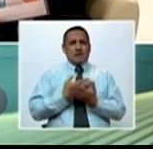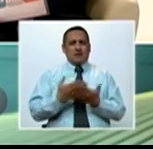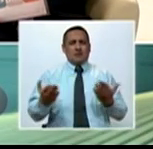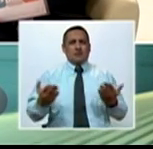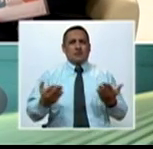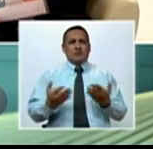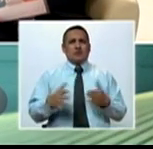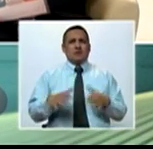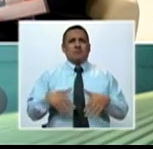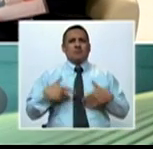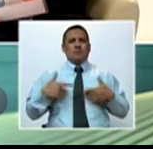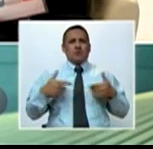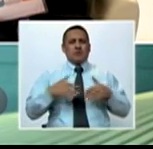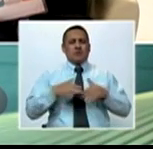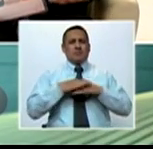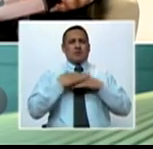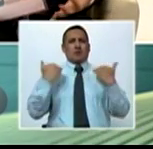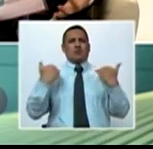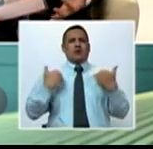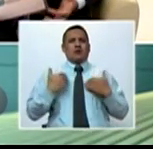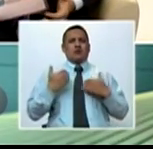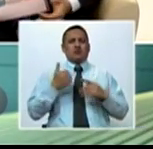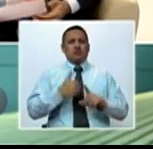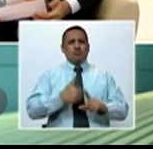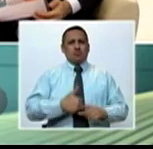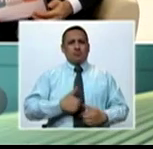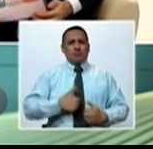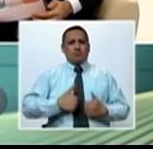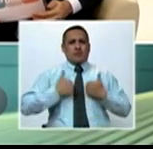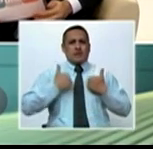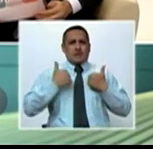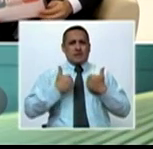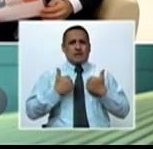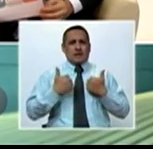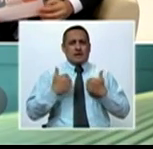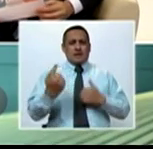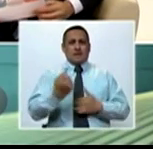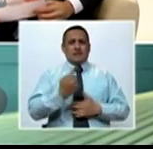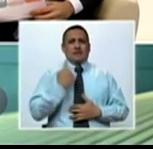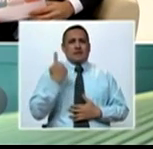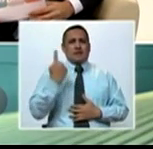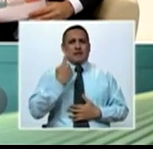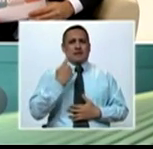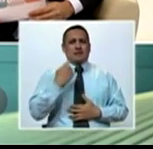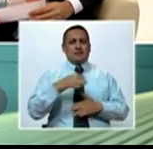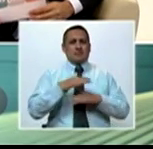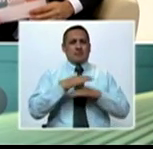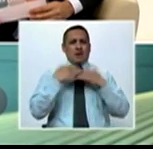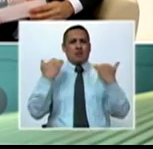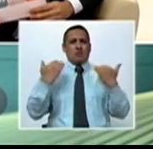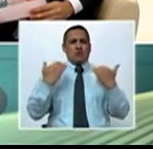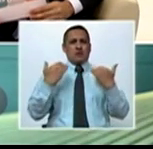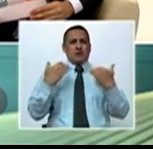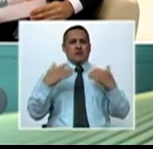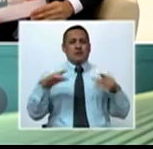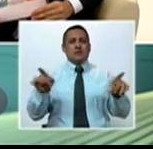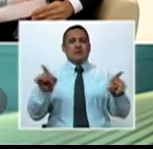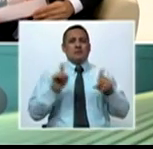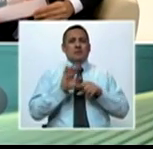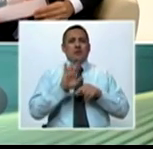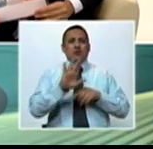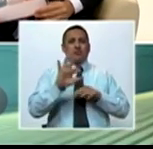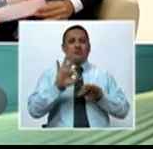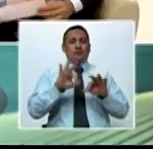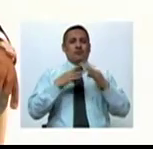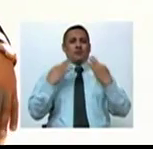puede afectar su propia subsistencia. Exactamente, se puede, y la